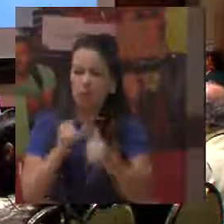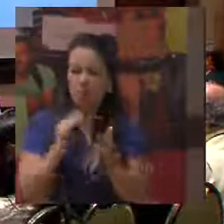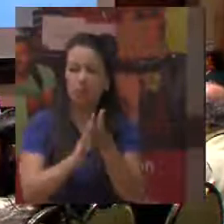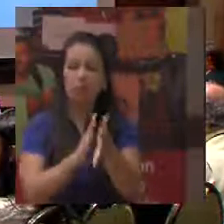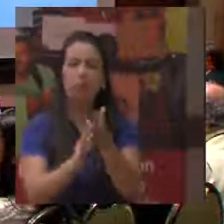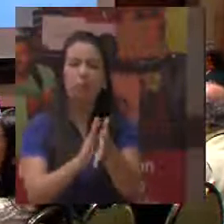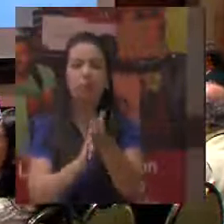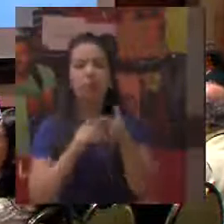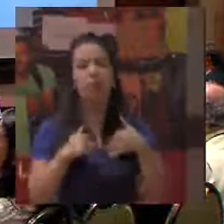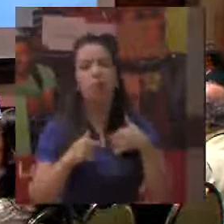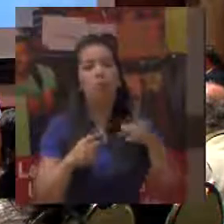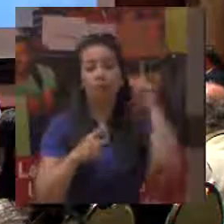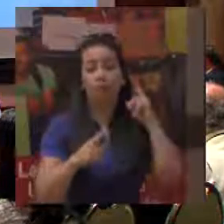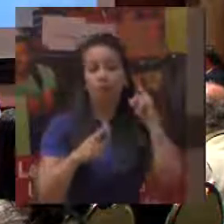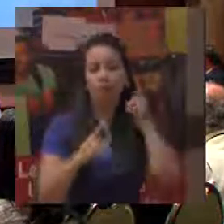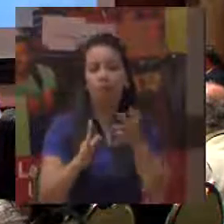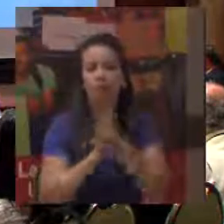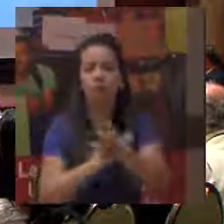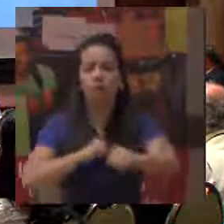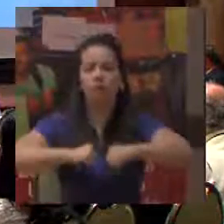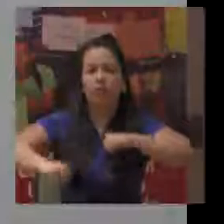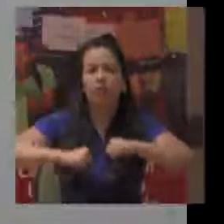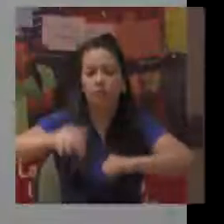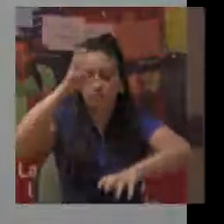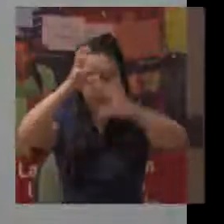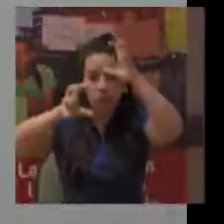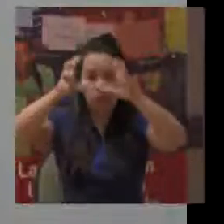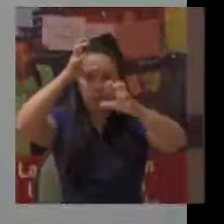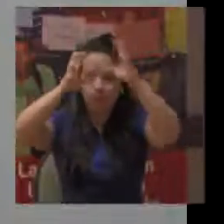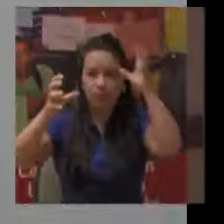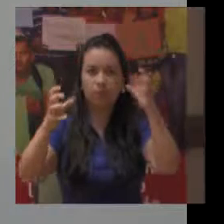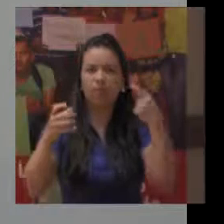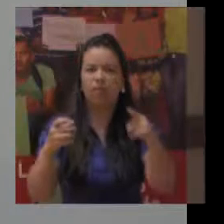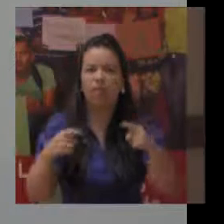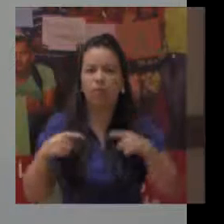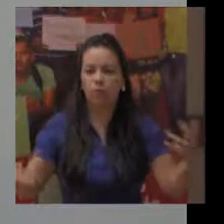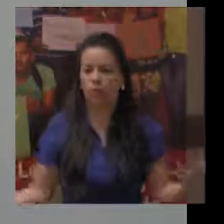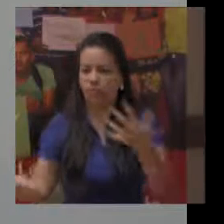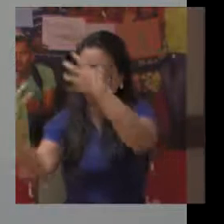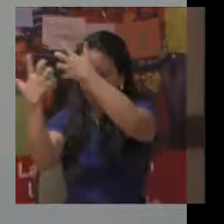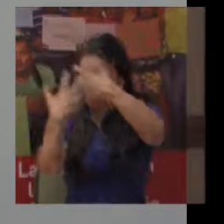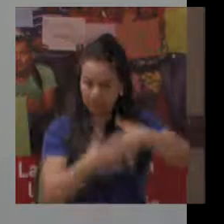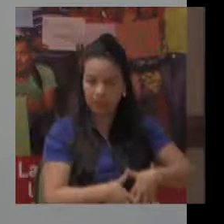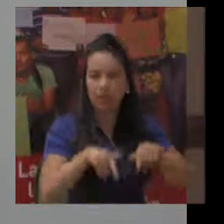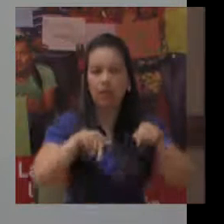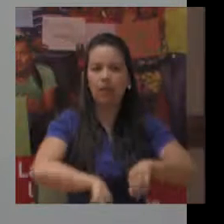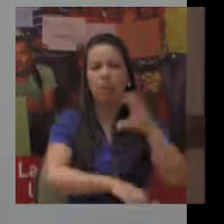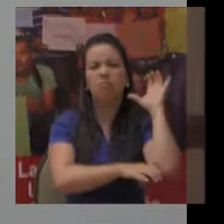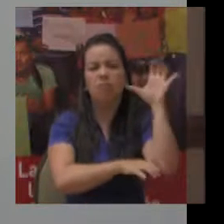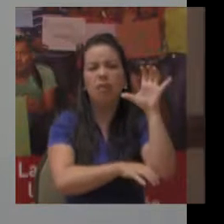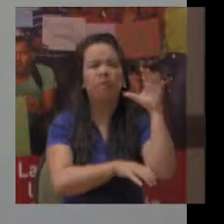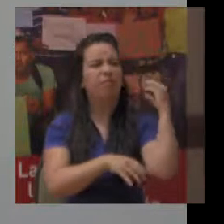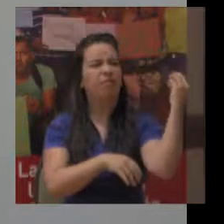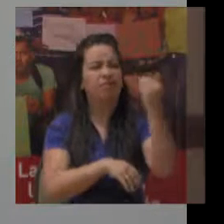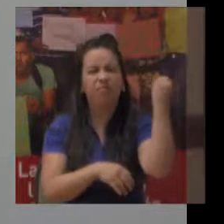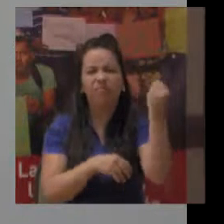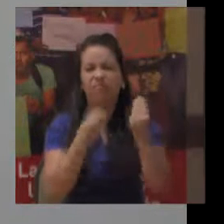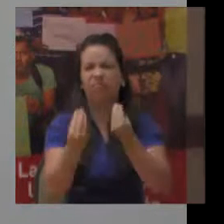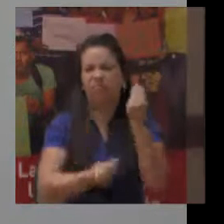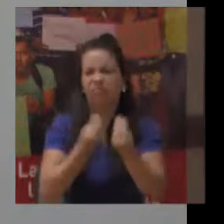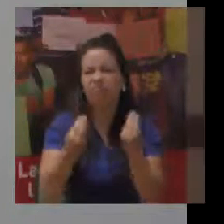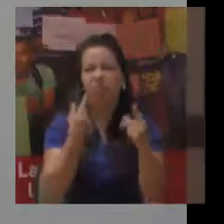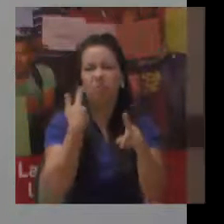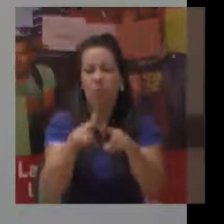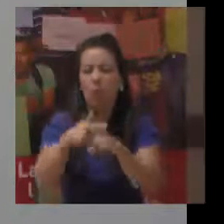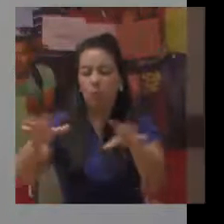ejercicio de gestionar el conocimiento, de empezar a sistematizar todo lo que hace el país para poder generar esa experiencia, para